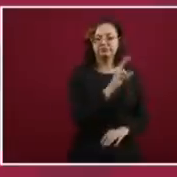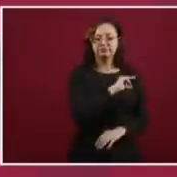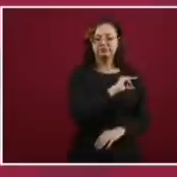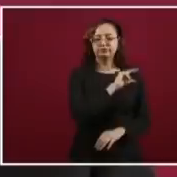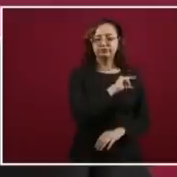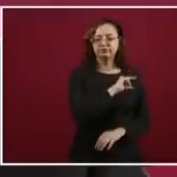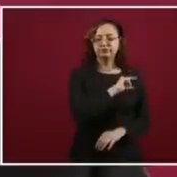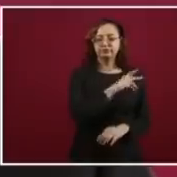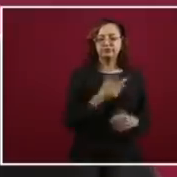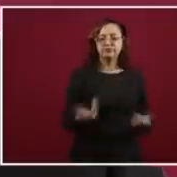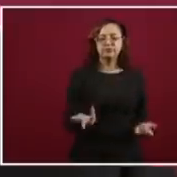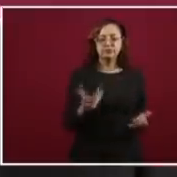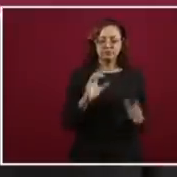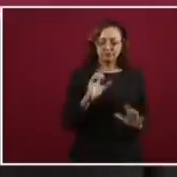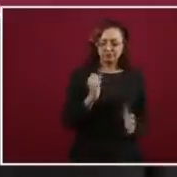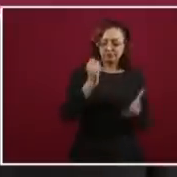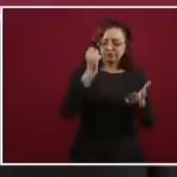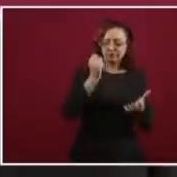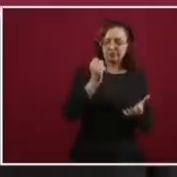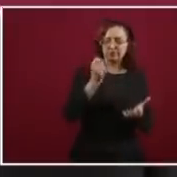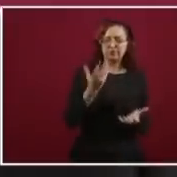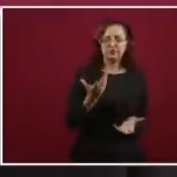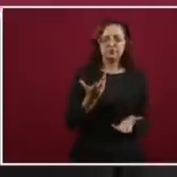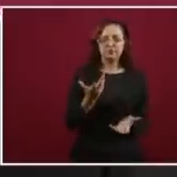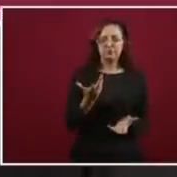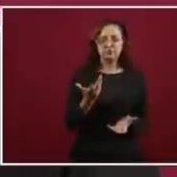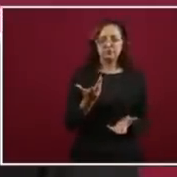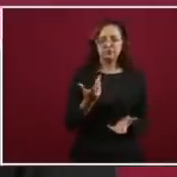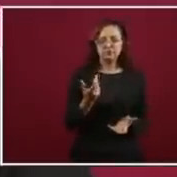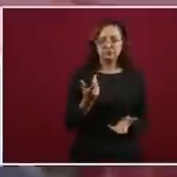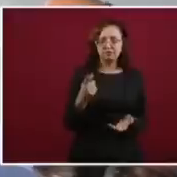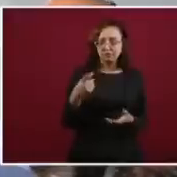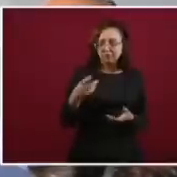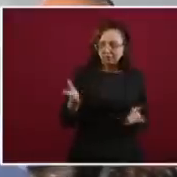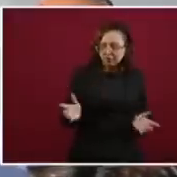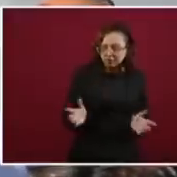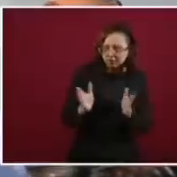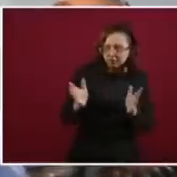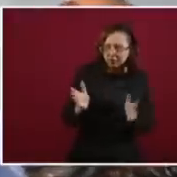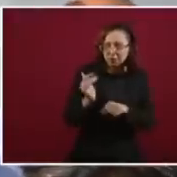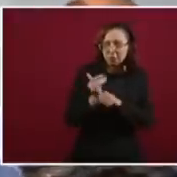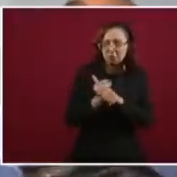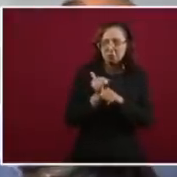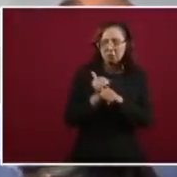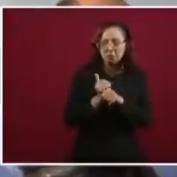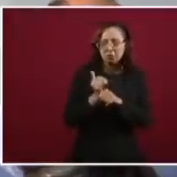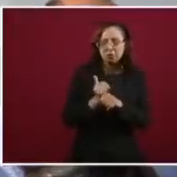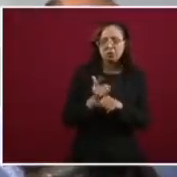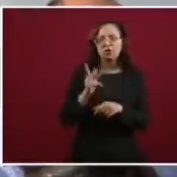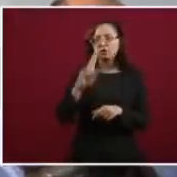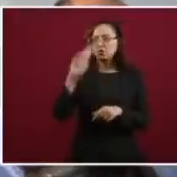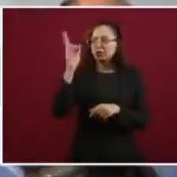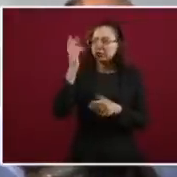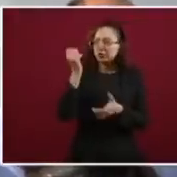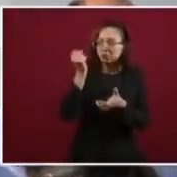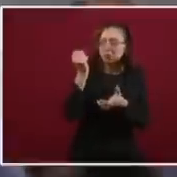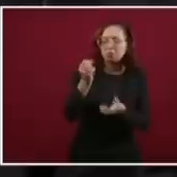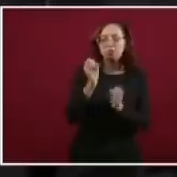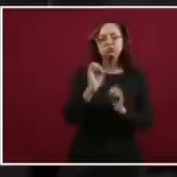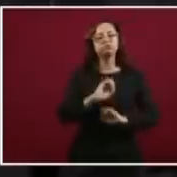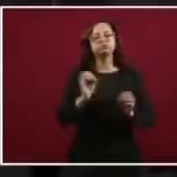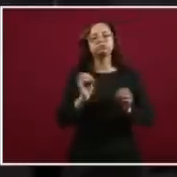no se destinaba a presupuesto para investigación a universidades públicas